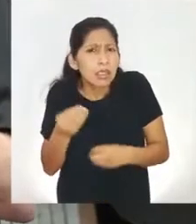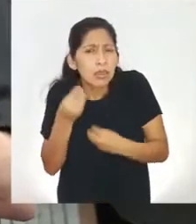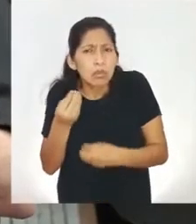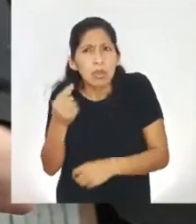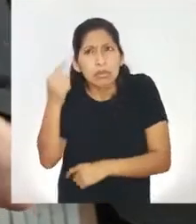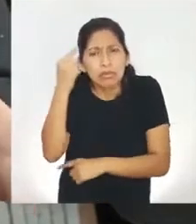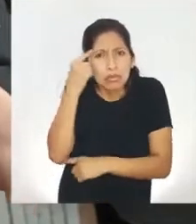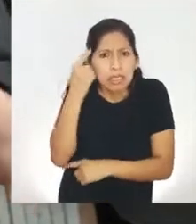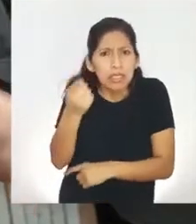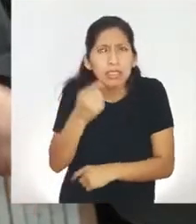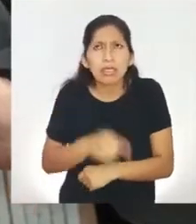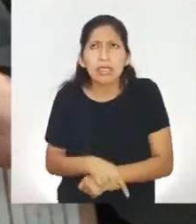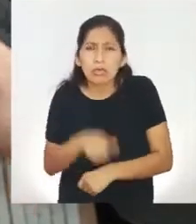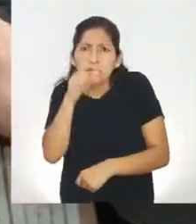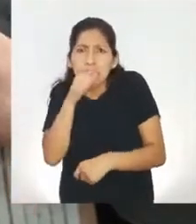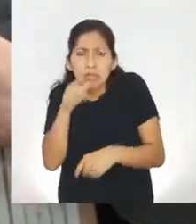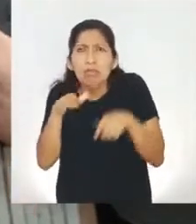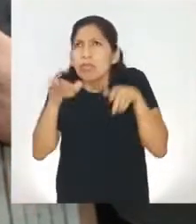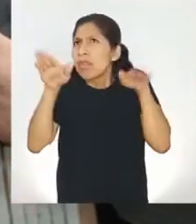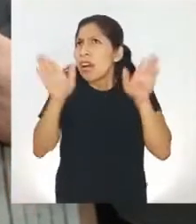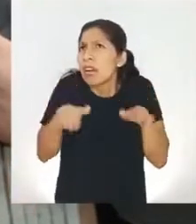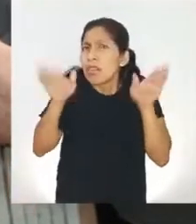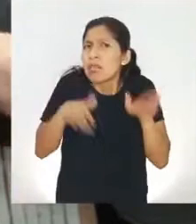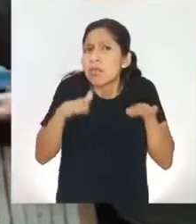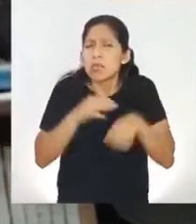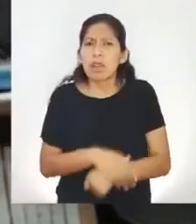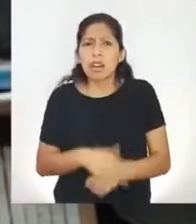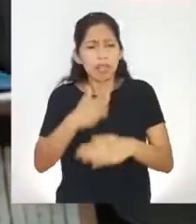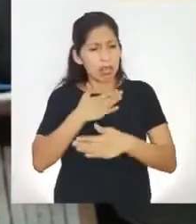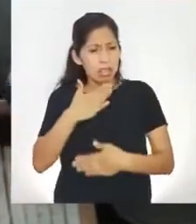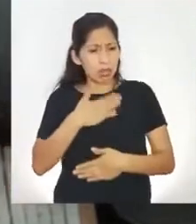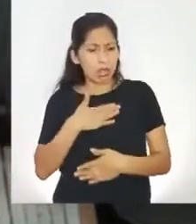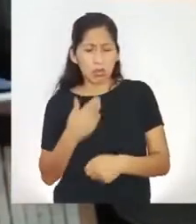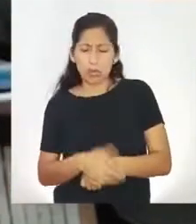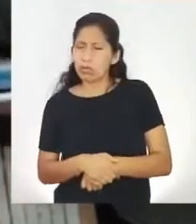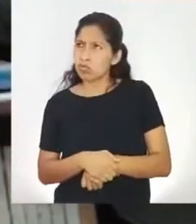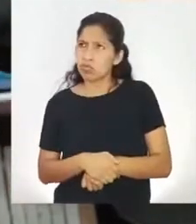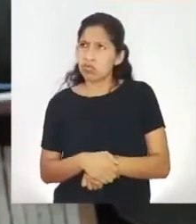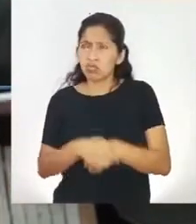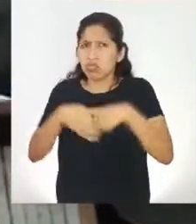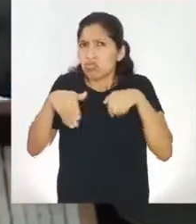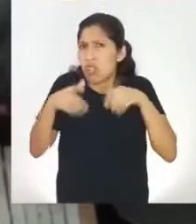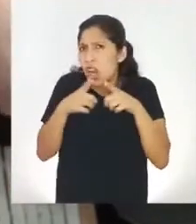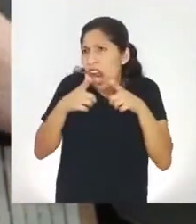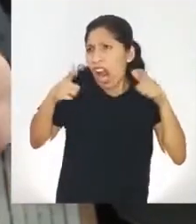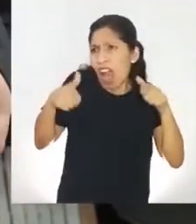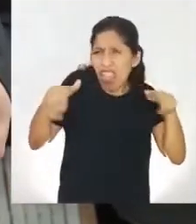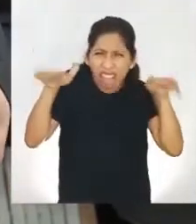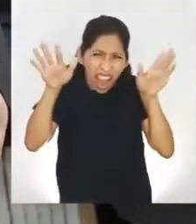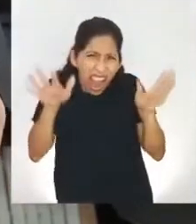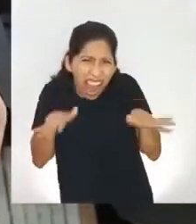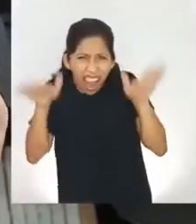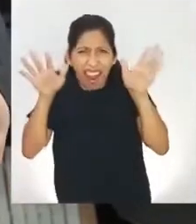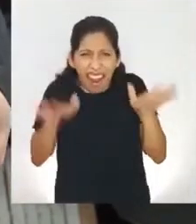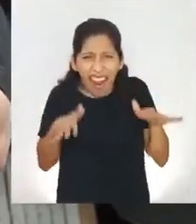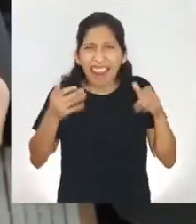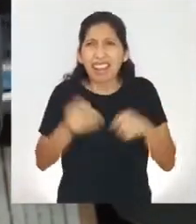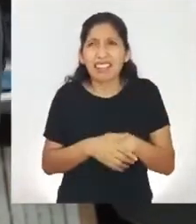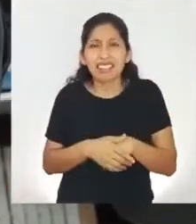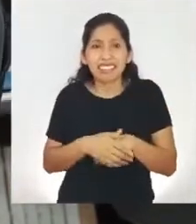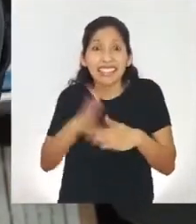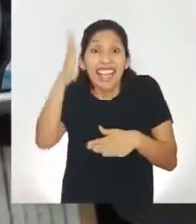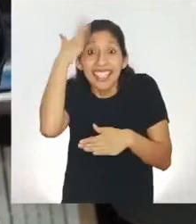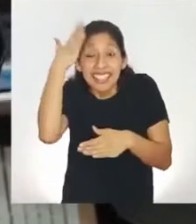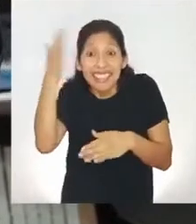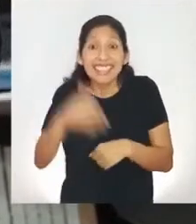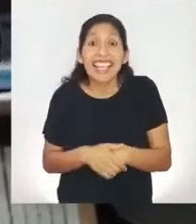que podríamos hacer paloma, urpicha? Con el cuerpo, tal vez unas alas grandotas. ¿Y con las manos?